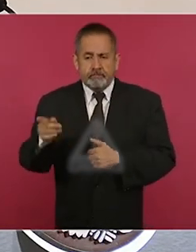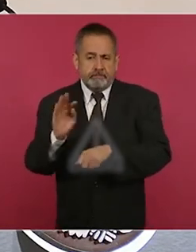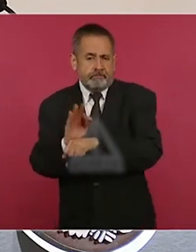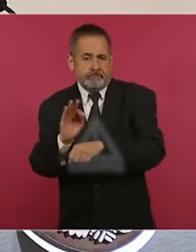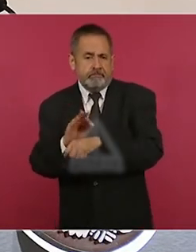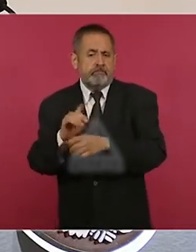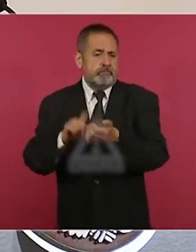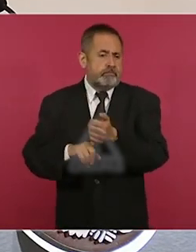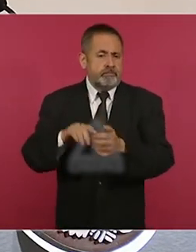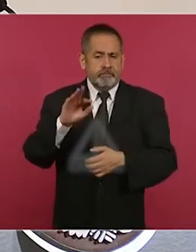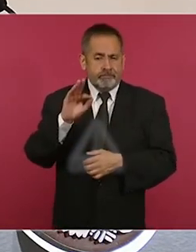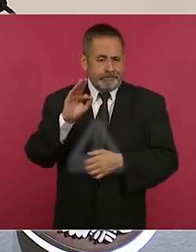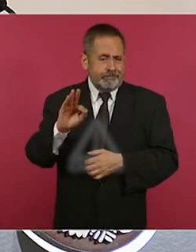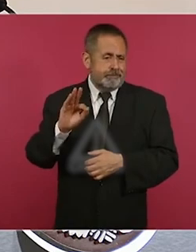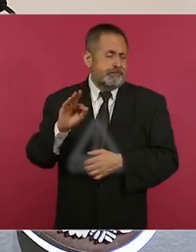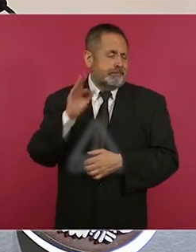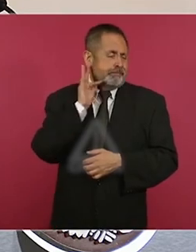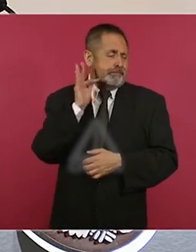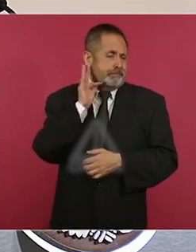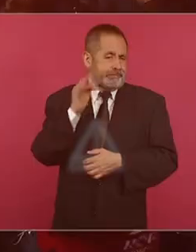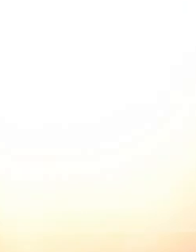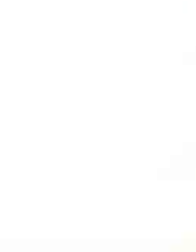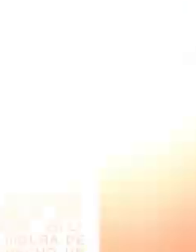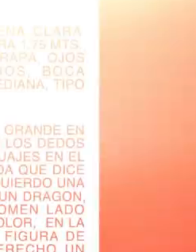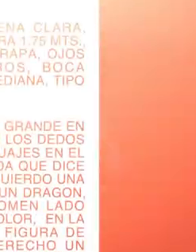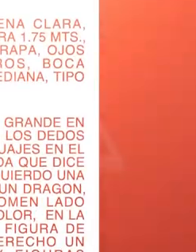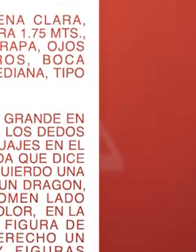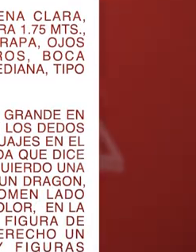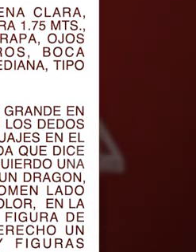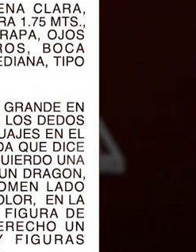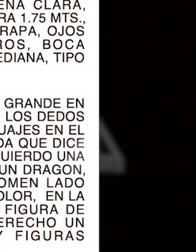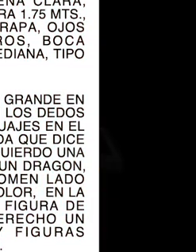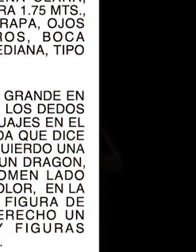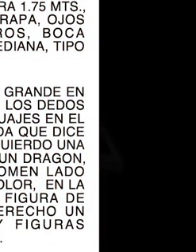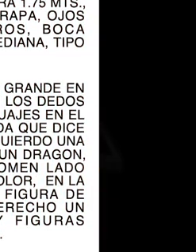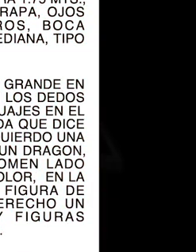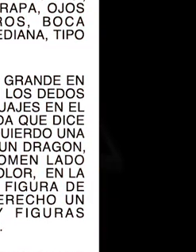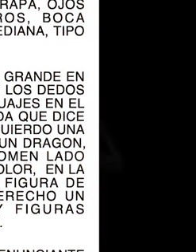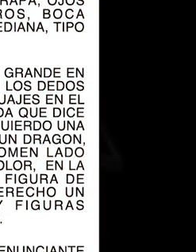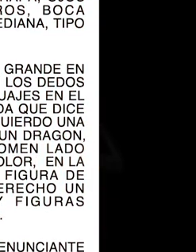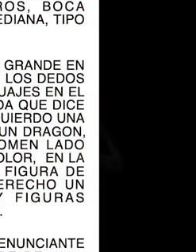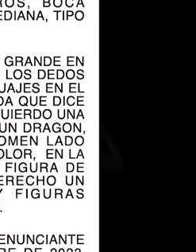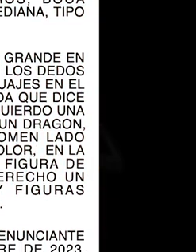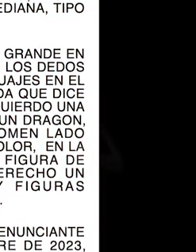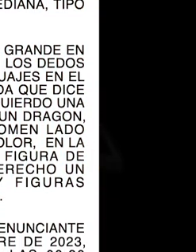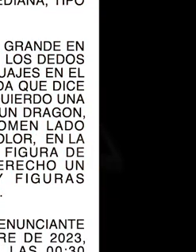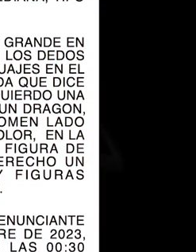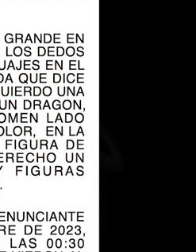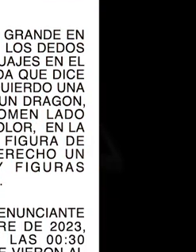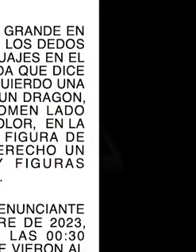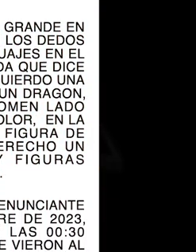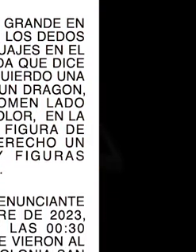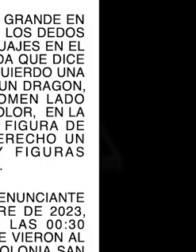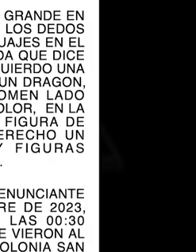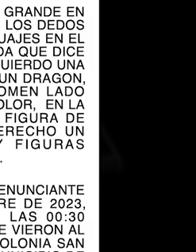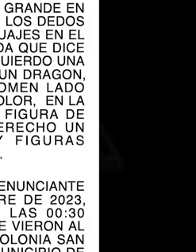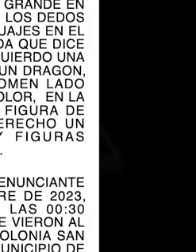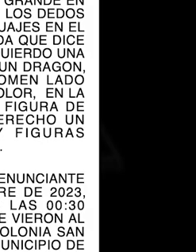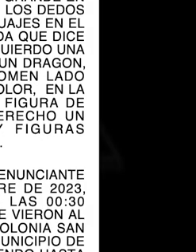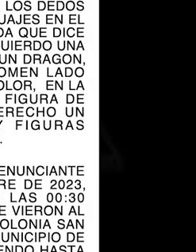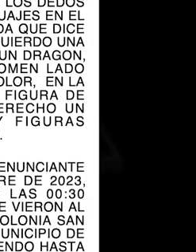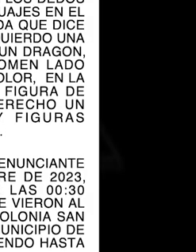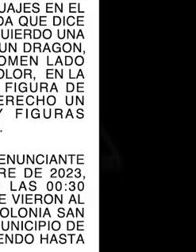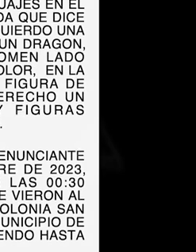por última vez el 30 de septiembre, cerca de las 0:30 horas, en la colonia San Juanito de Juárez,